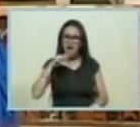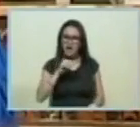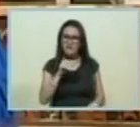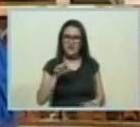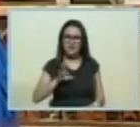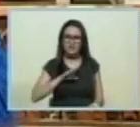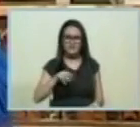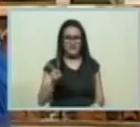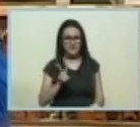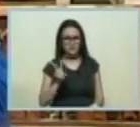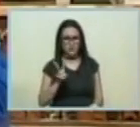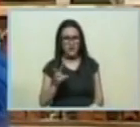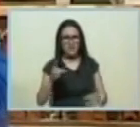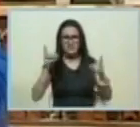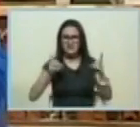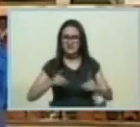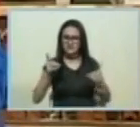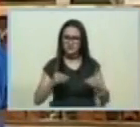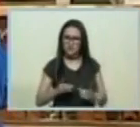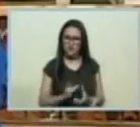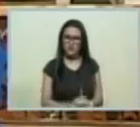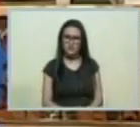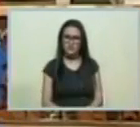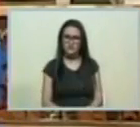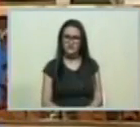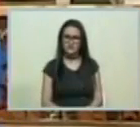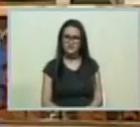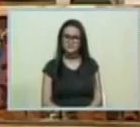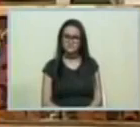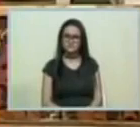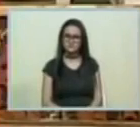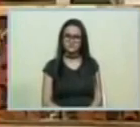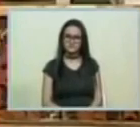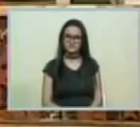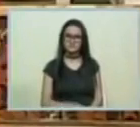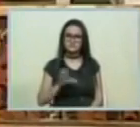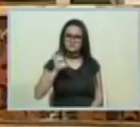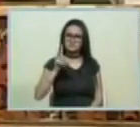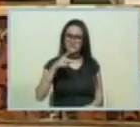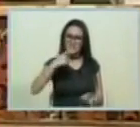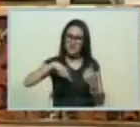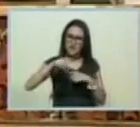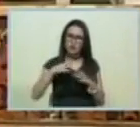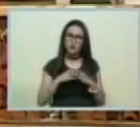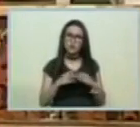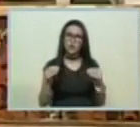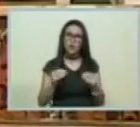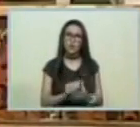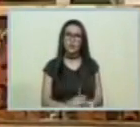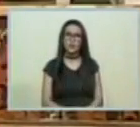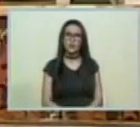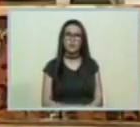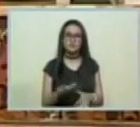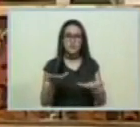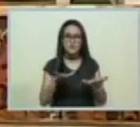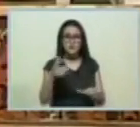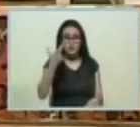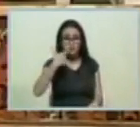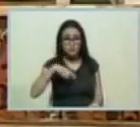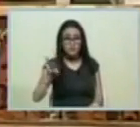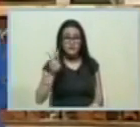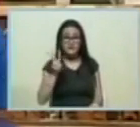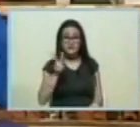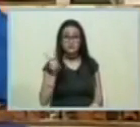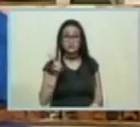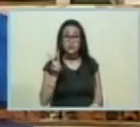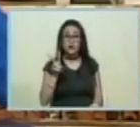decisiones. Así que la patria tiene que ser en un todo, hermanos, hermanas. Movimiento Somos Venezuela, el carnet de